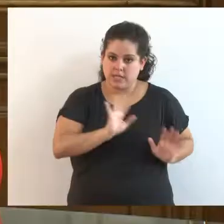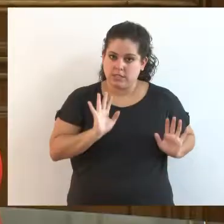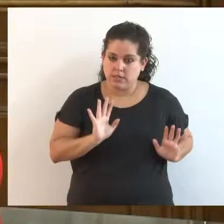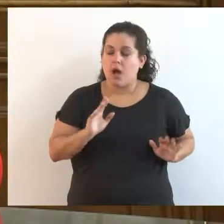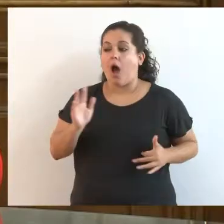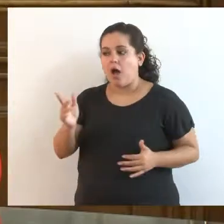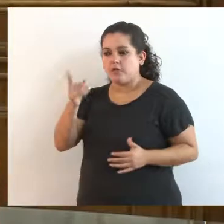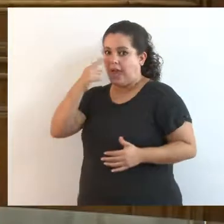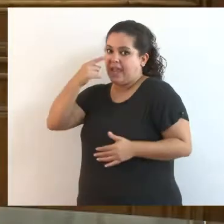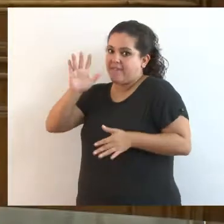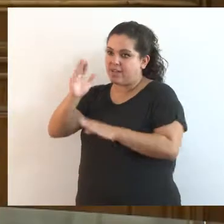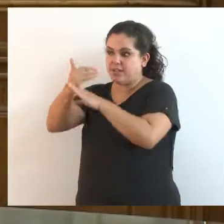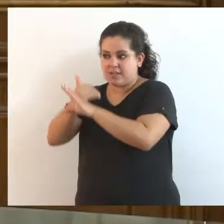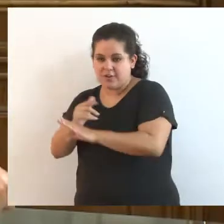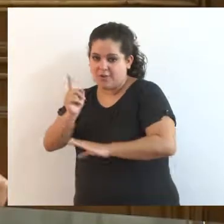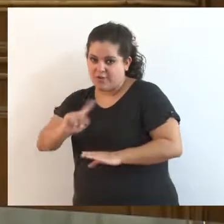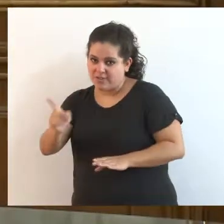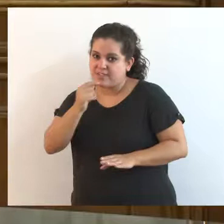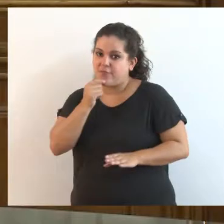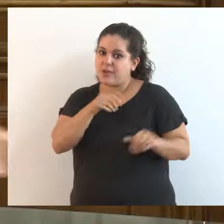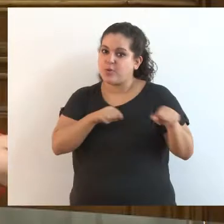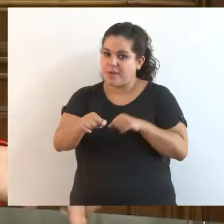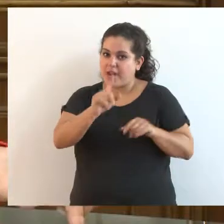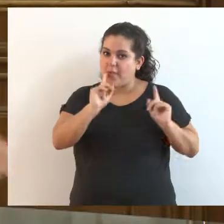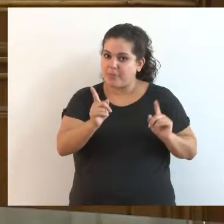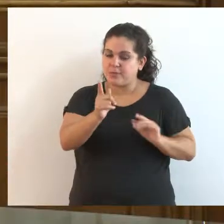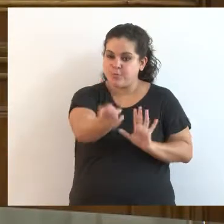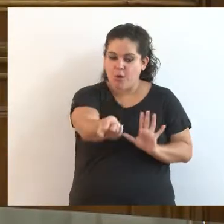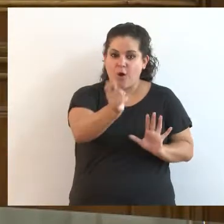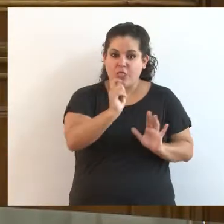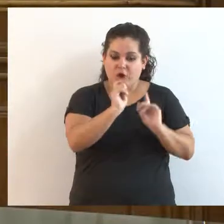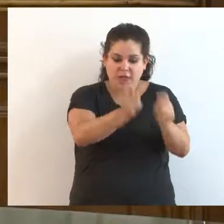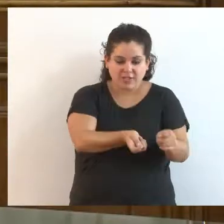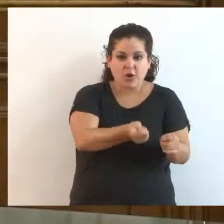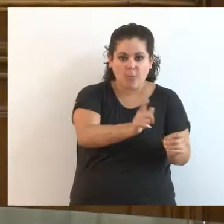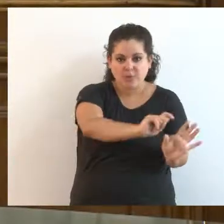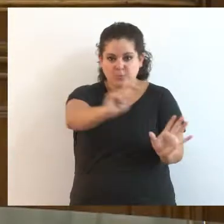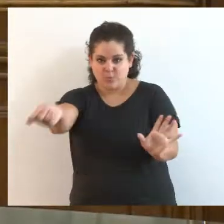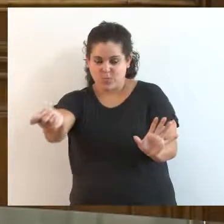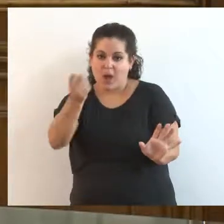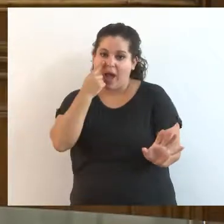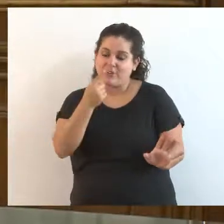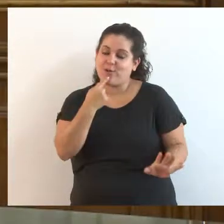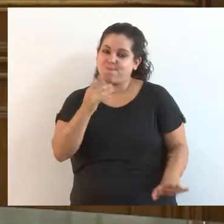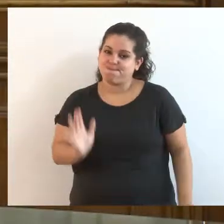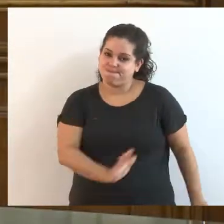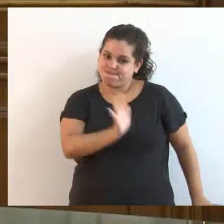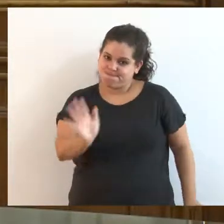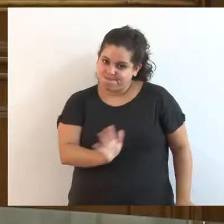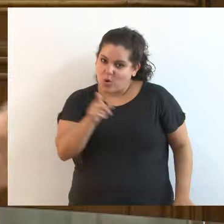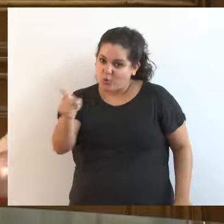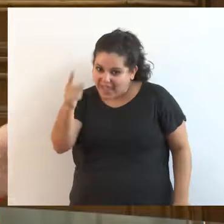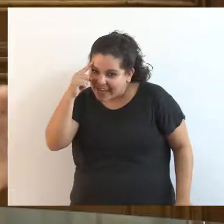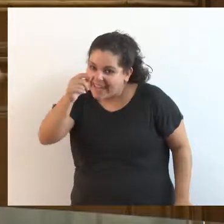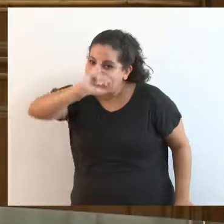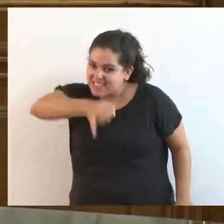las ganancias. Entonces hay que ver si no se deduce de impuesto a las ganancias y los supermercados ponen la misma cantidad que los contribuyentes. Me da cierta